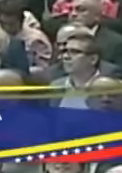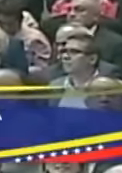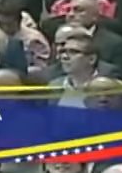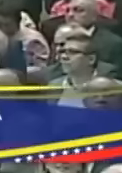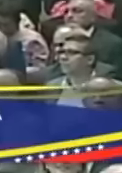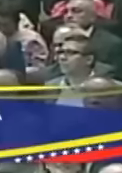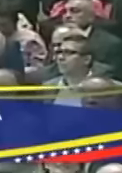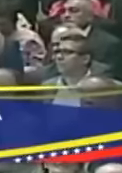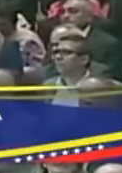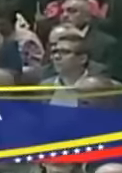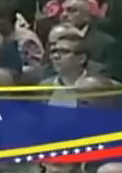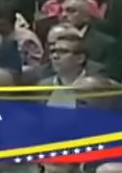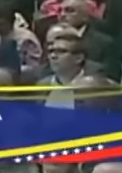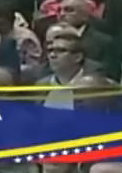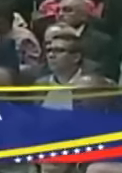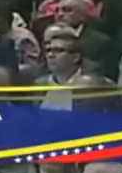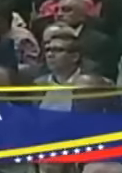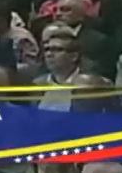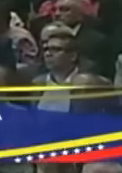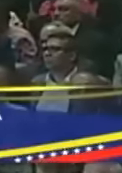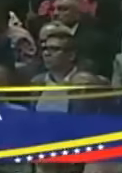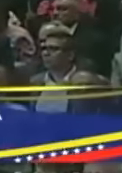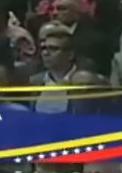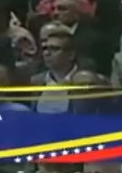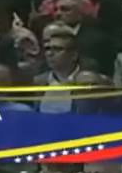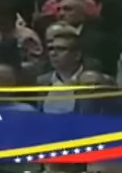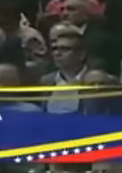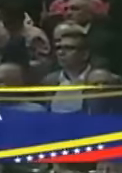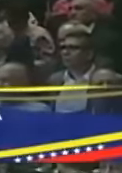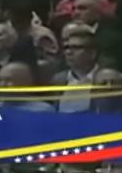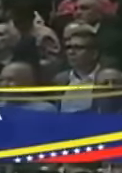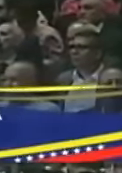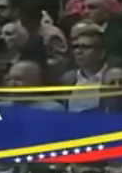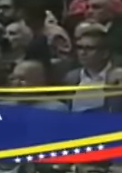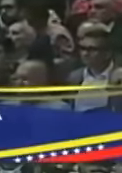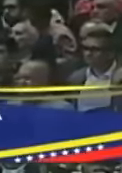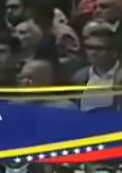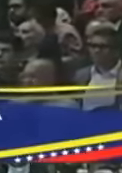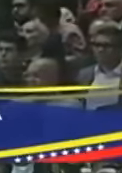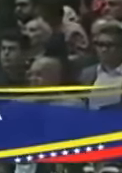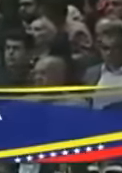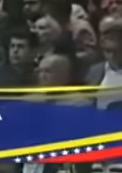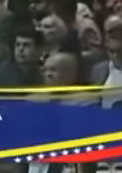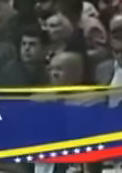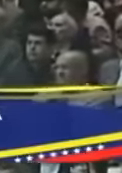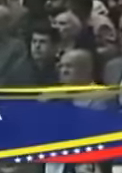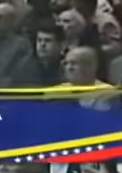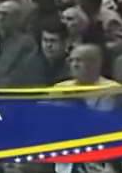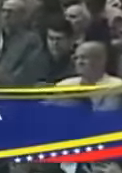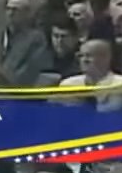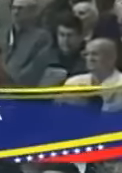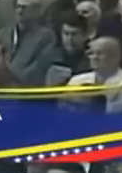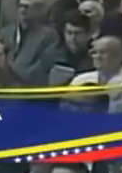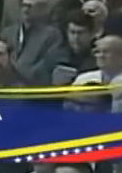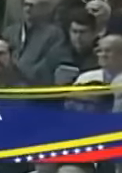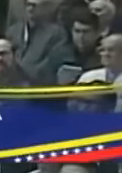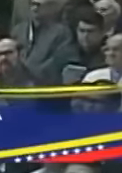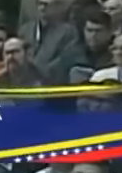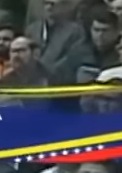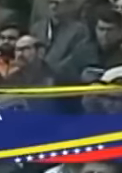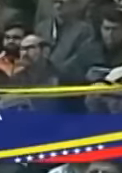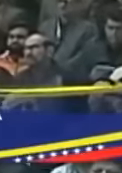1966. Hay que destacar además lo que ha sido esta gran convocatoria hecha por el jefe de Estado